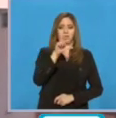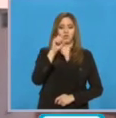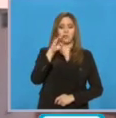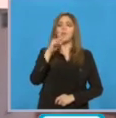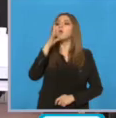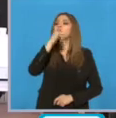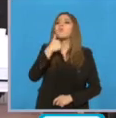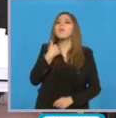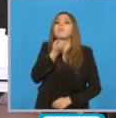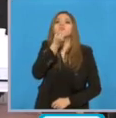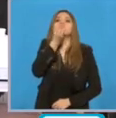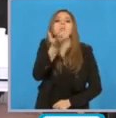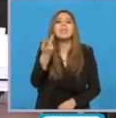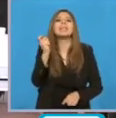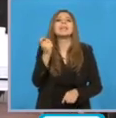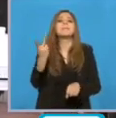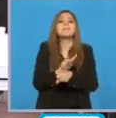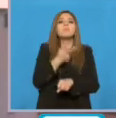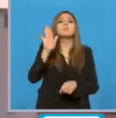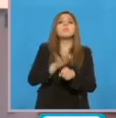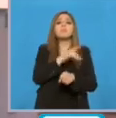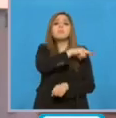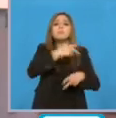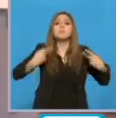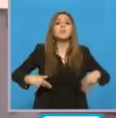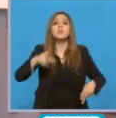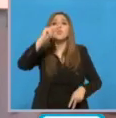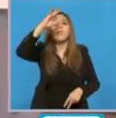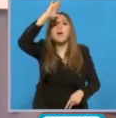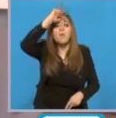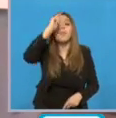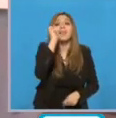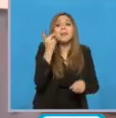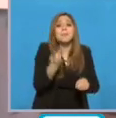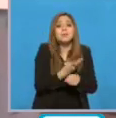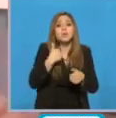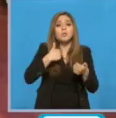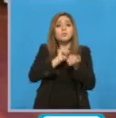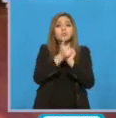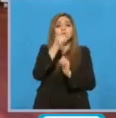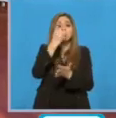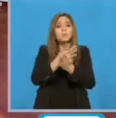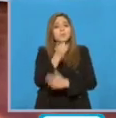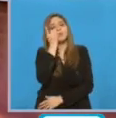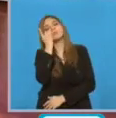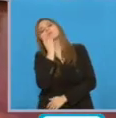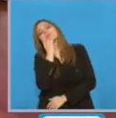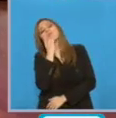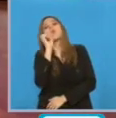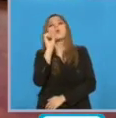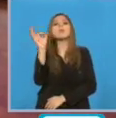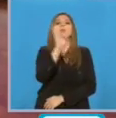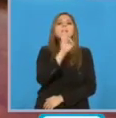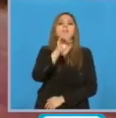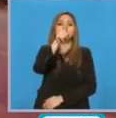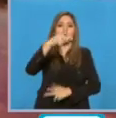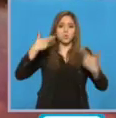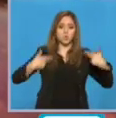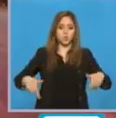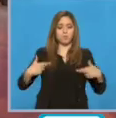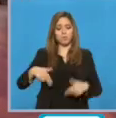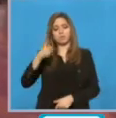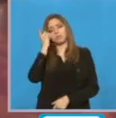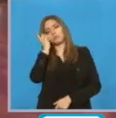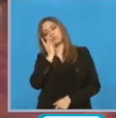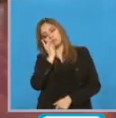ocurrió, pasó? porque simplemente no lo recuerda. No lo recuerda ni siquiera Cierto. como un sueño. No, pues sí. Lo único que puede suceder es que a lo mejor te dormiste vestido y cuando